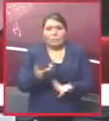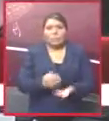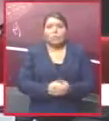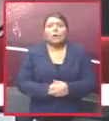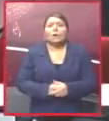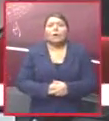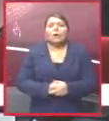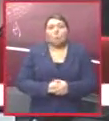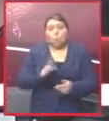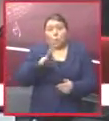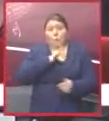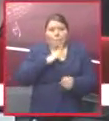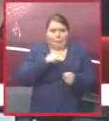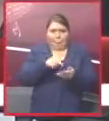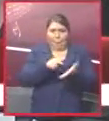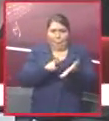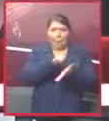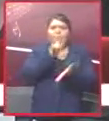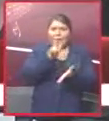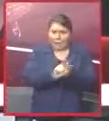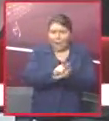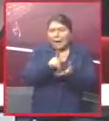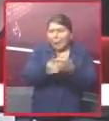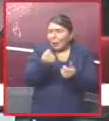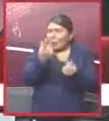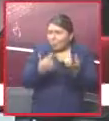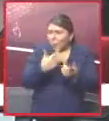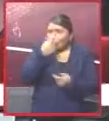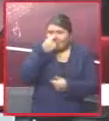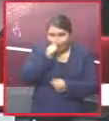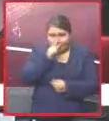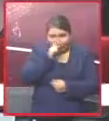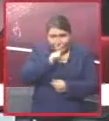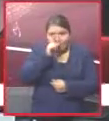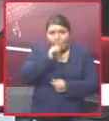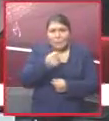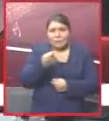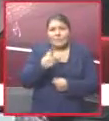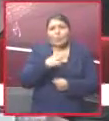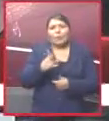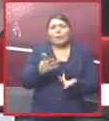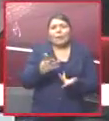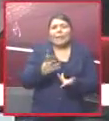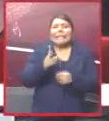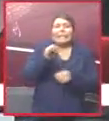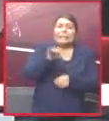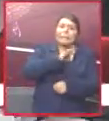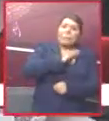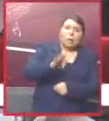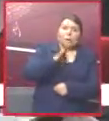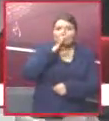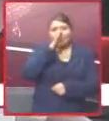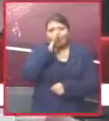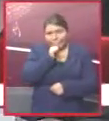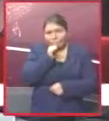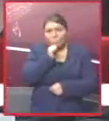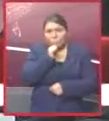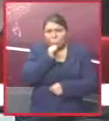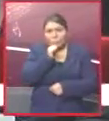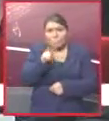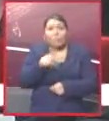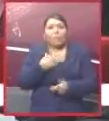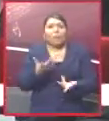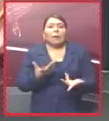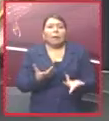texto constitucional, tiene deficiencias en lo que permite y no permite y cómo se puede hacer y las dificultades que hay.